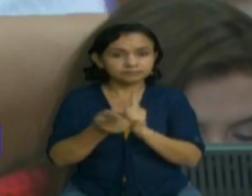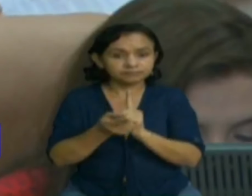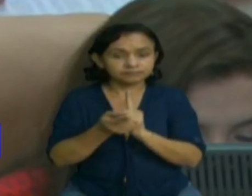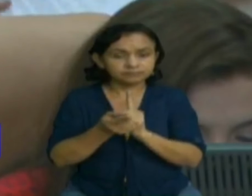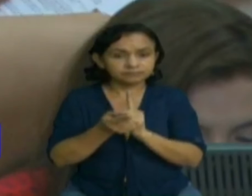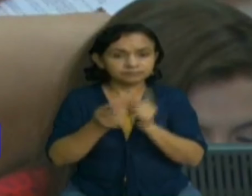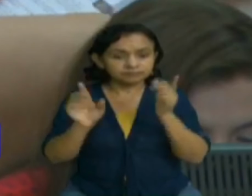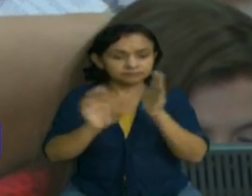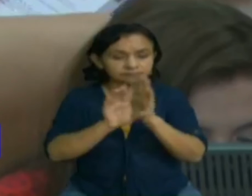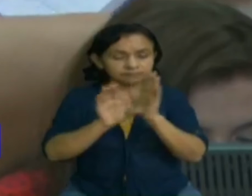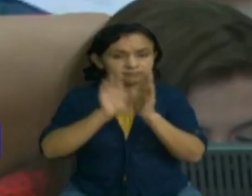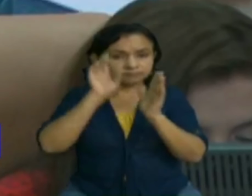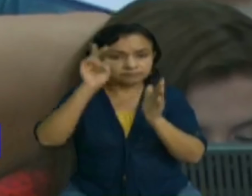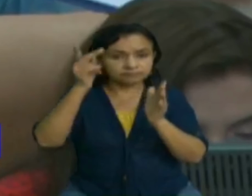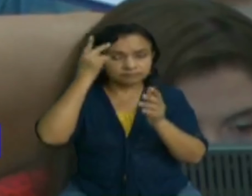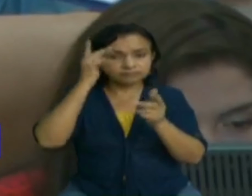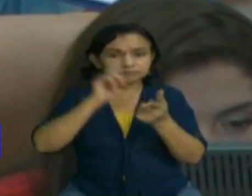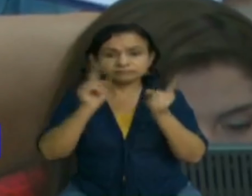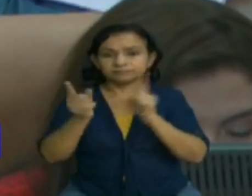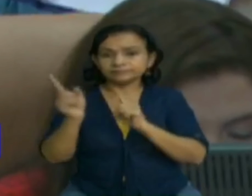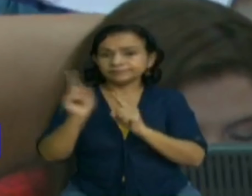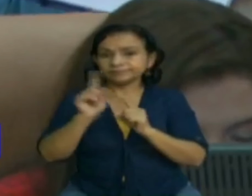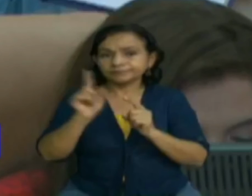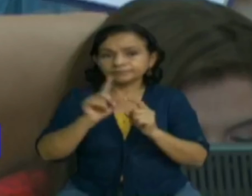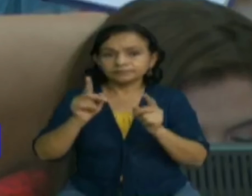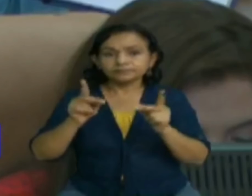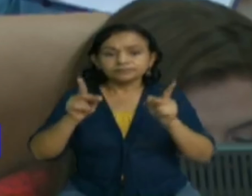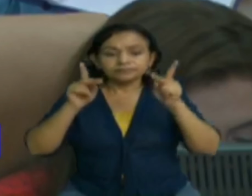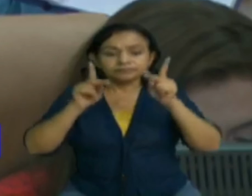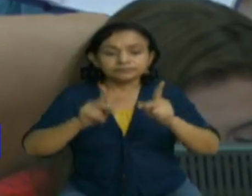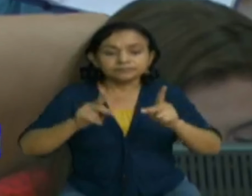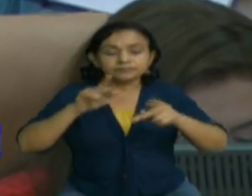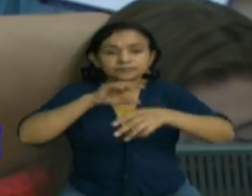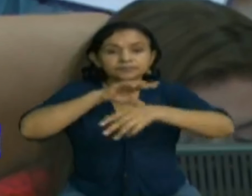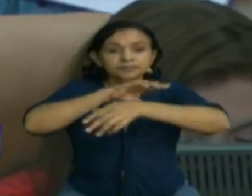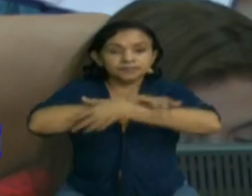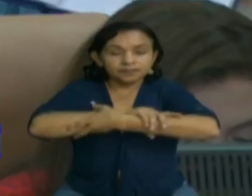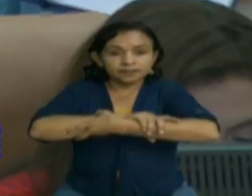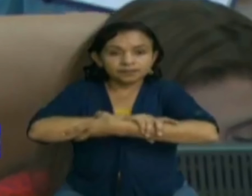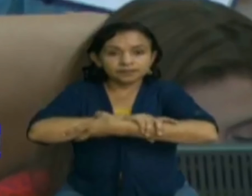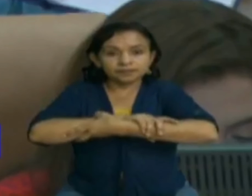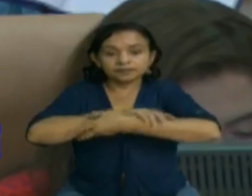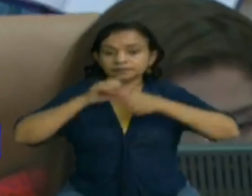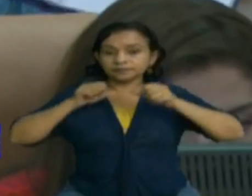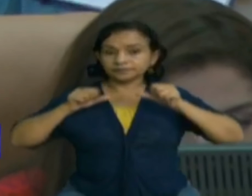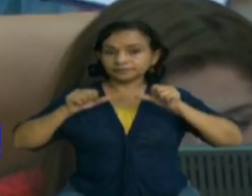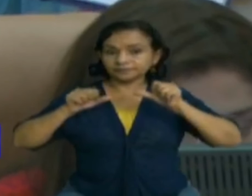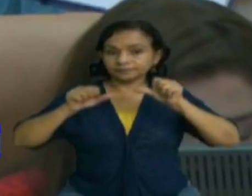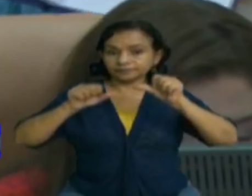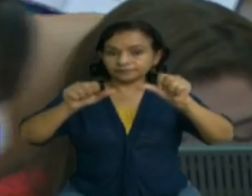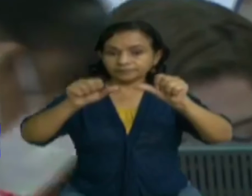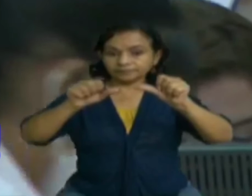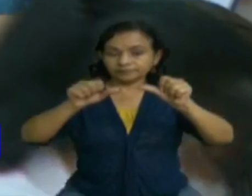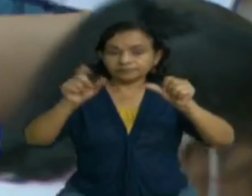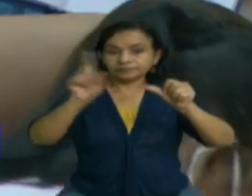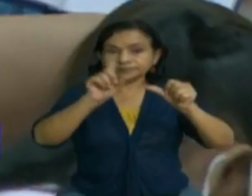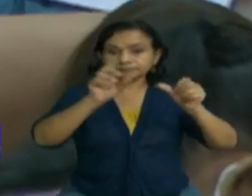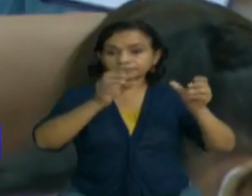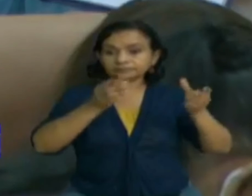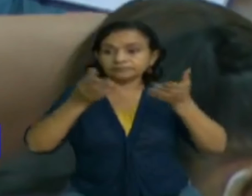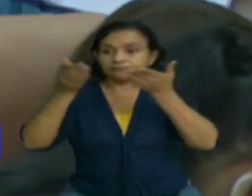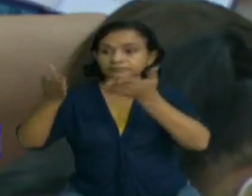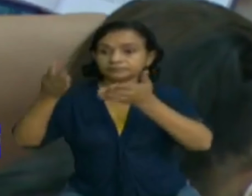precepto constitucional. Las personas detenidas seguirán siendo remitidas a la